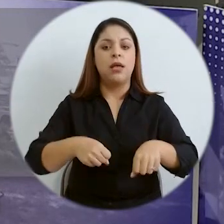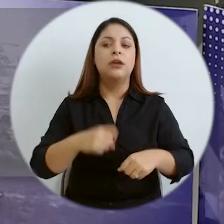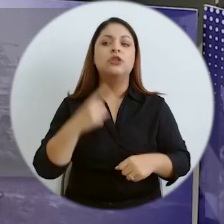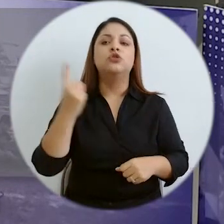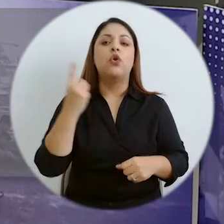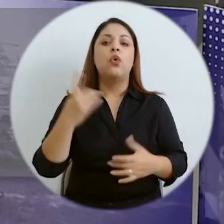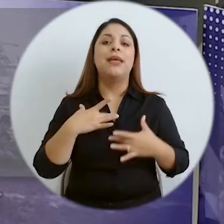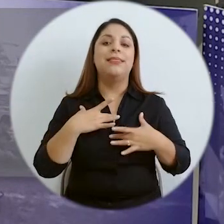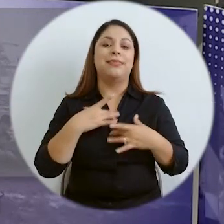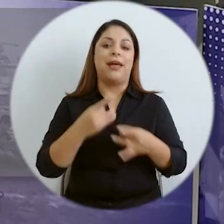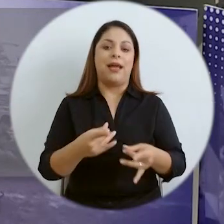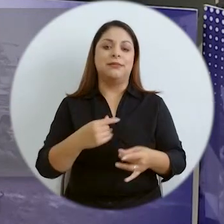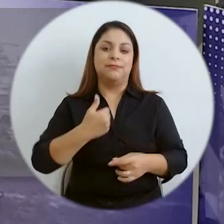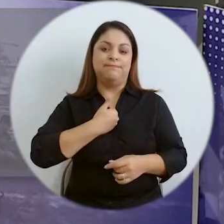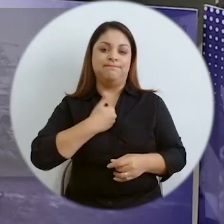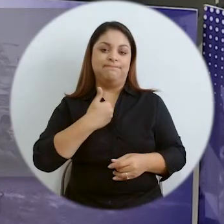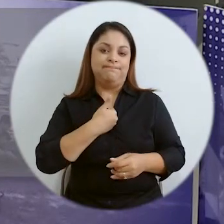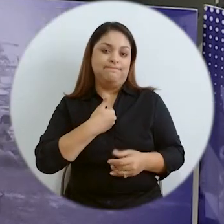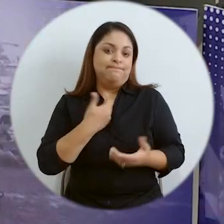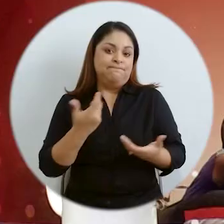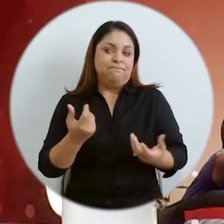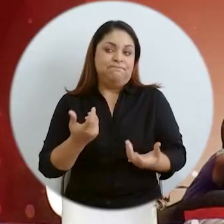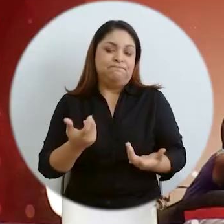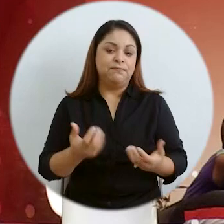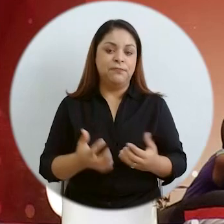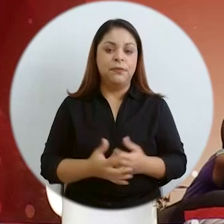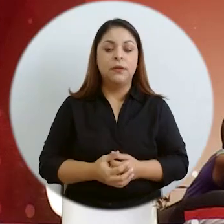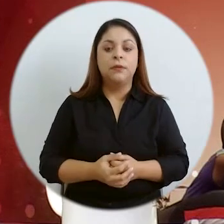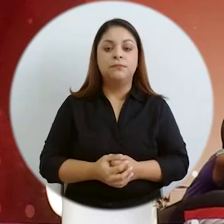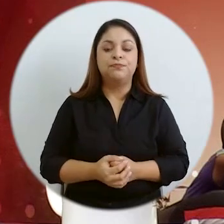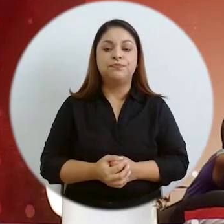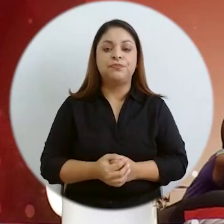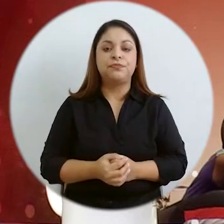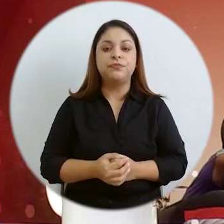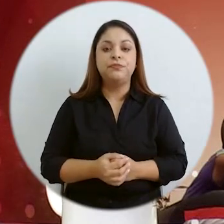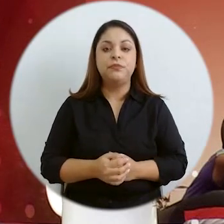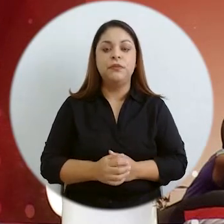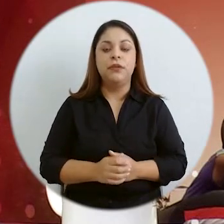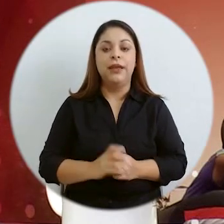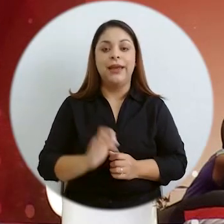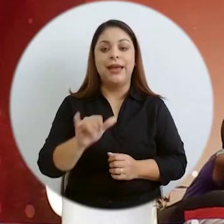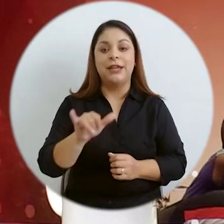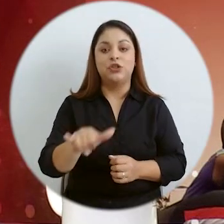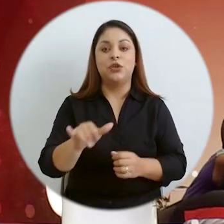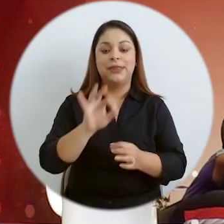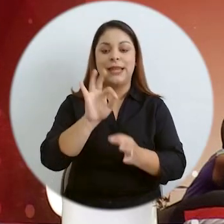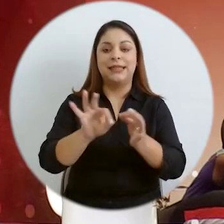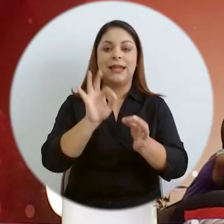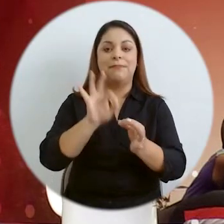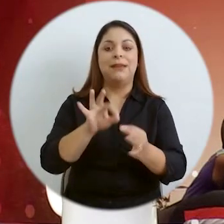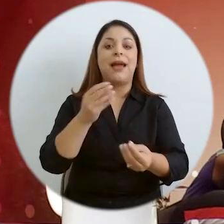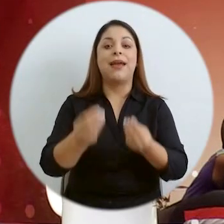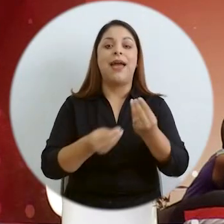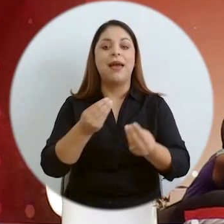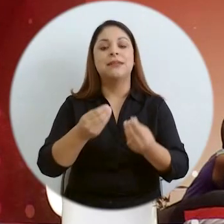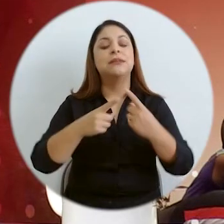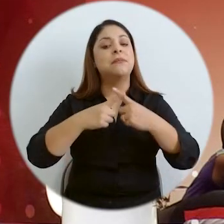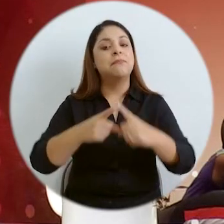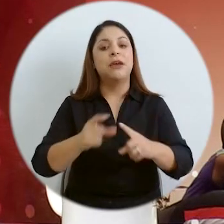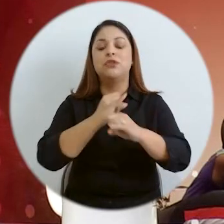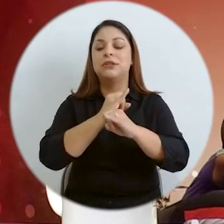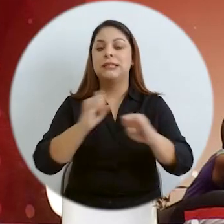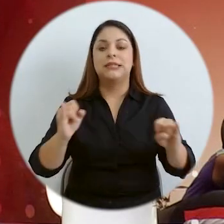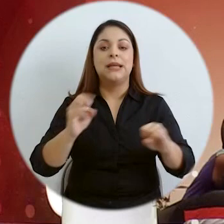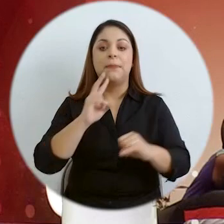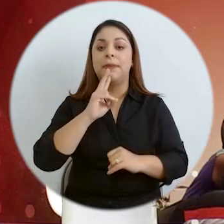básicamente el interés espontáneo que pueda surgir por aquí y por allá el que va a determinar realmente lo que se hace, pero sin un